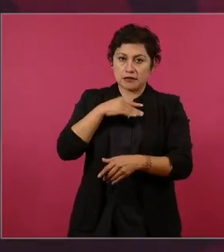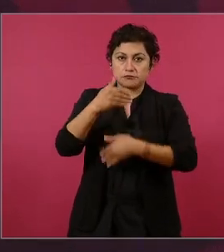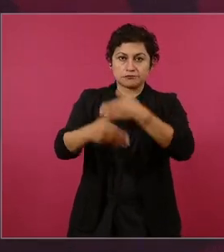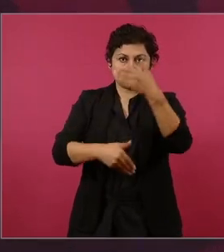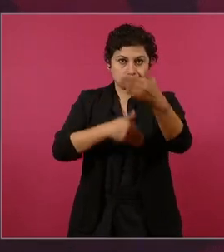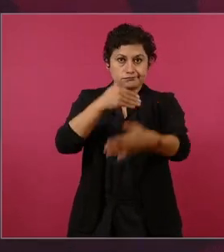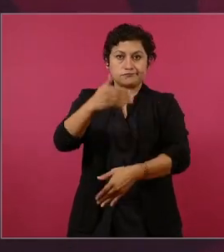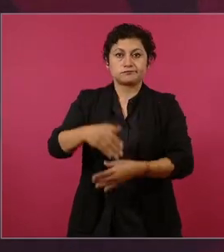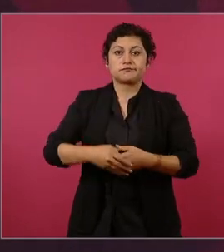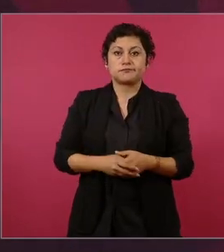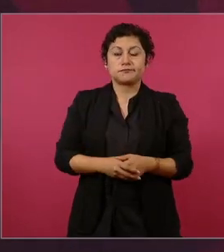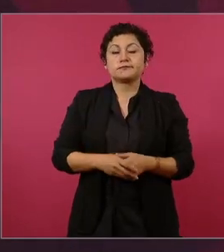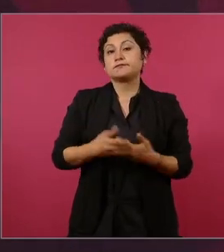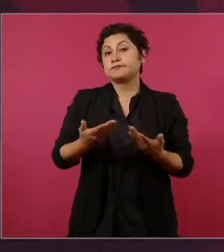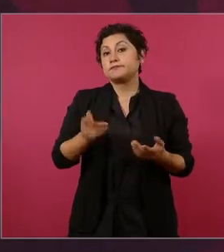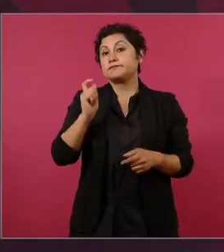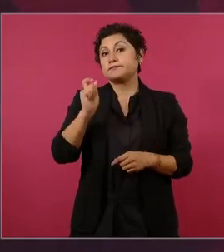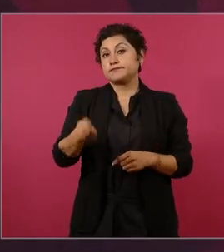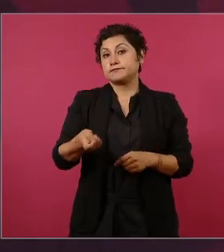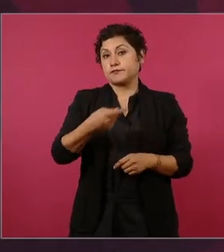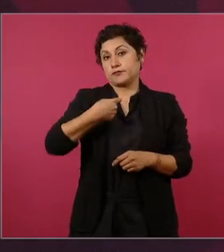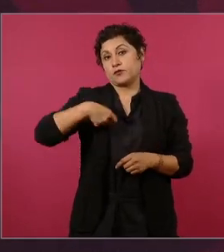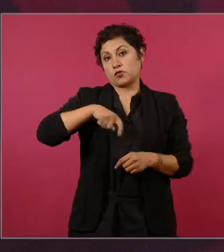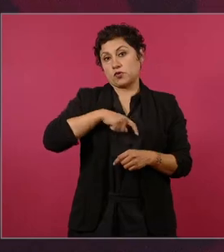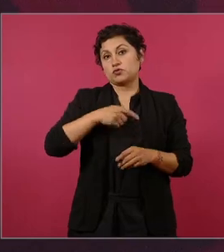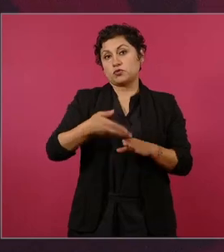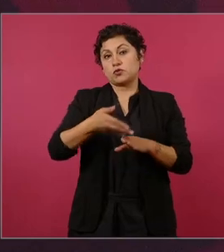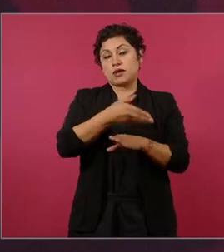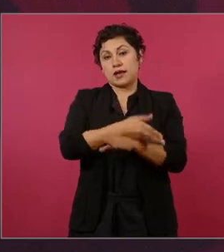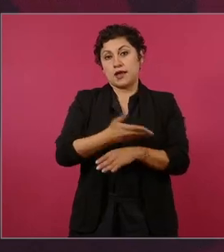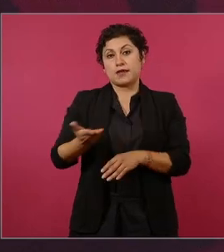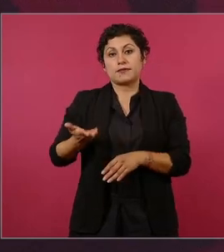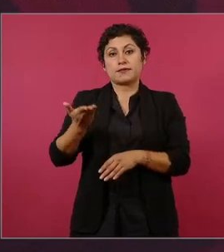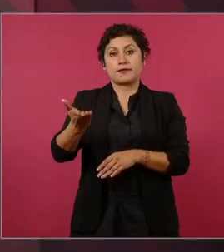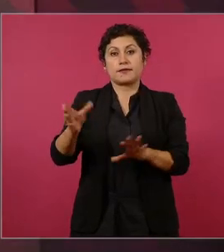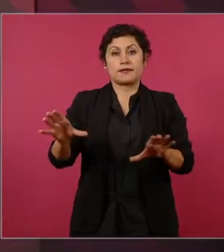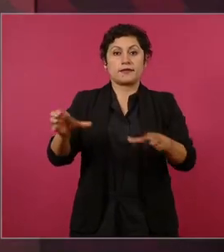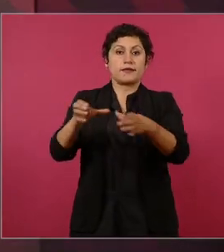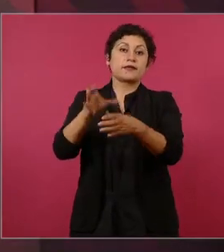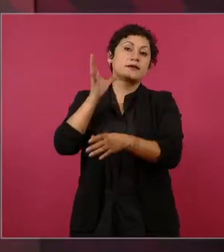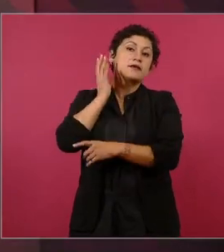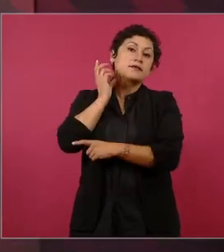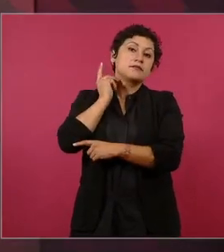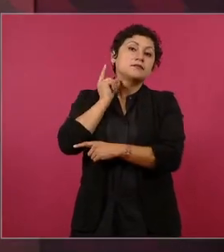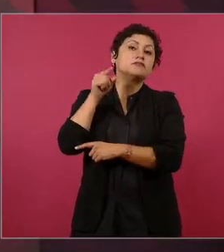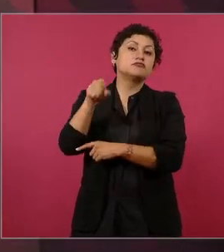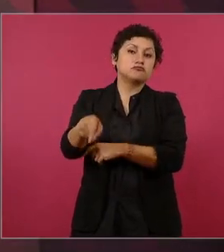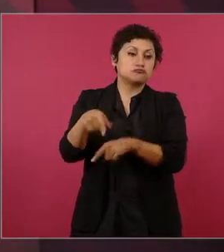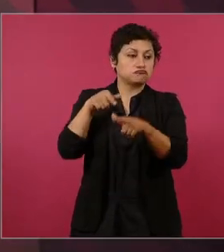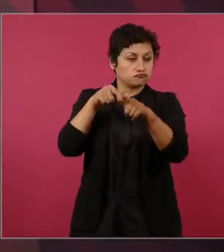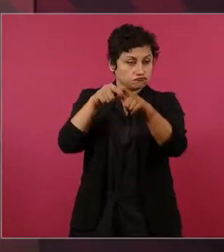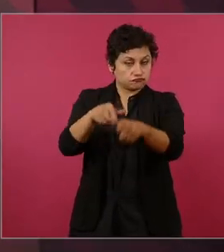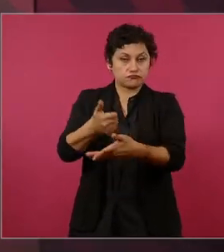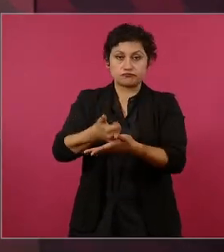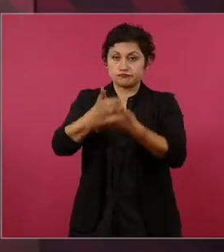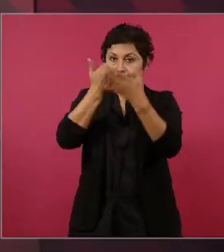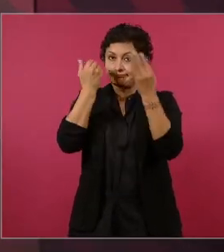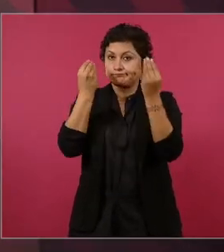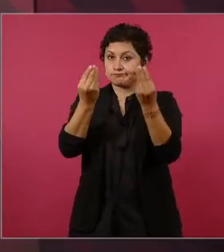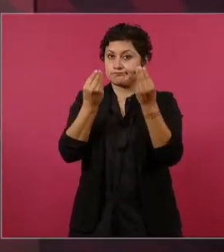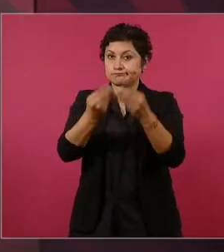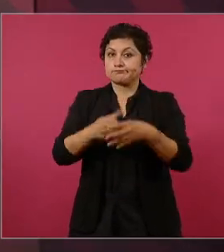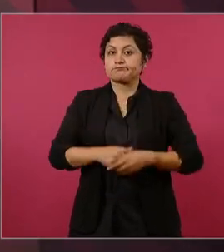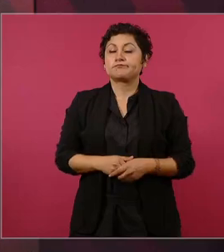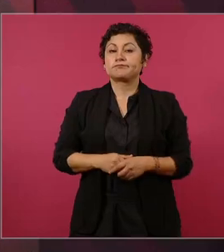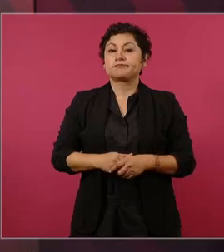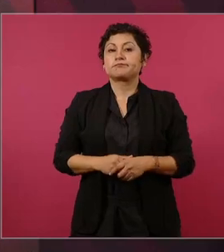que fue de las que presentamos y va a ayudar también mucho. Entonces,